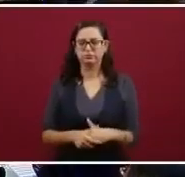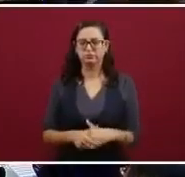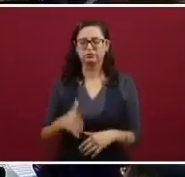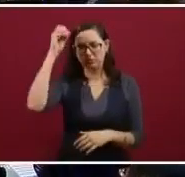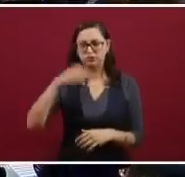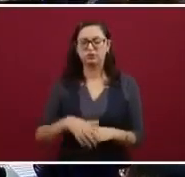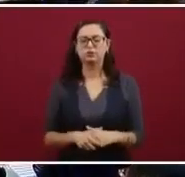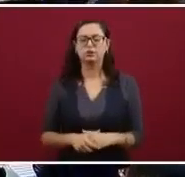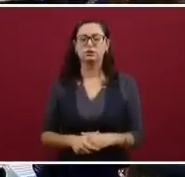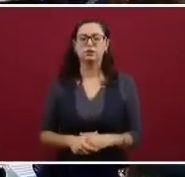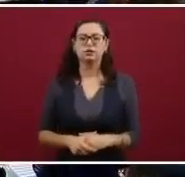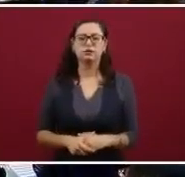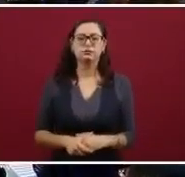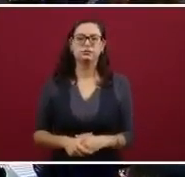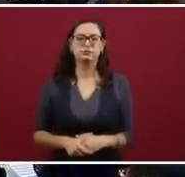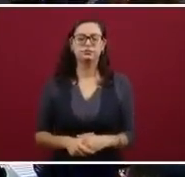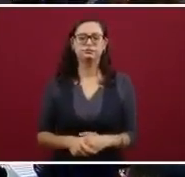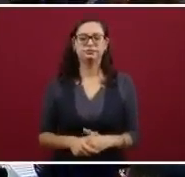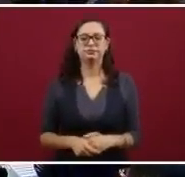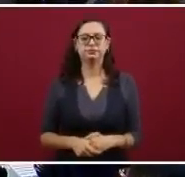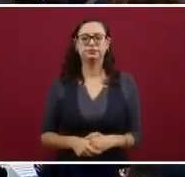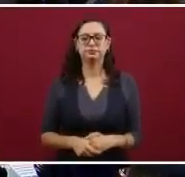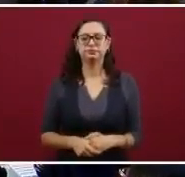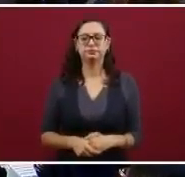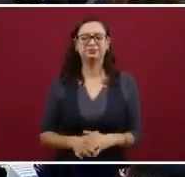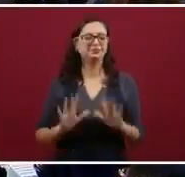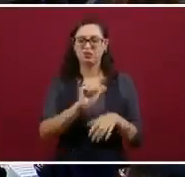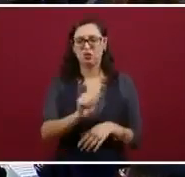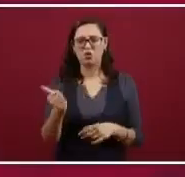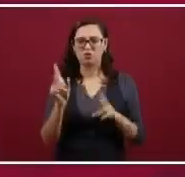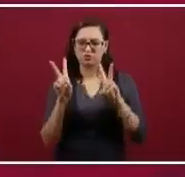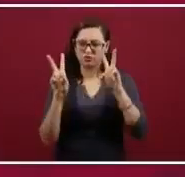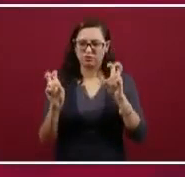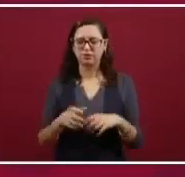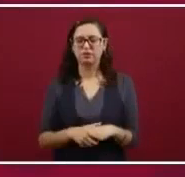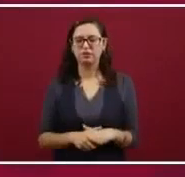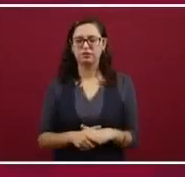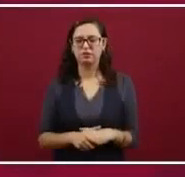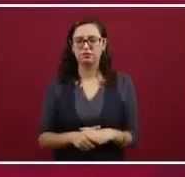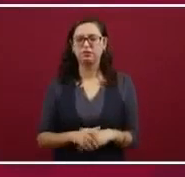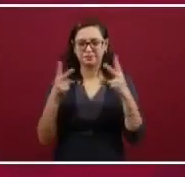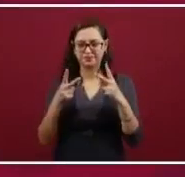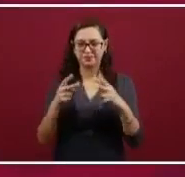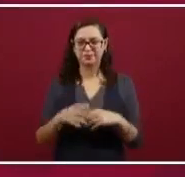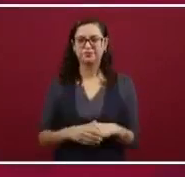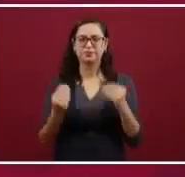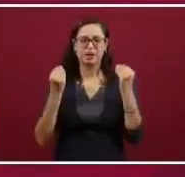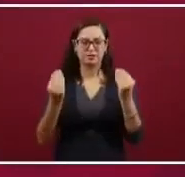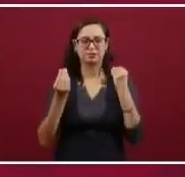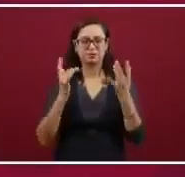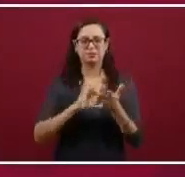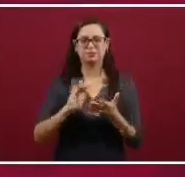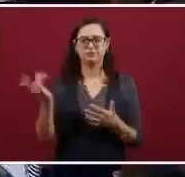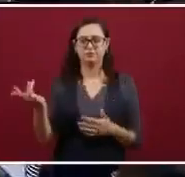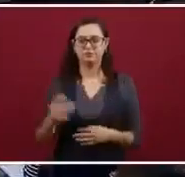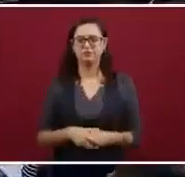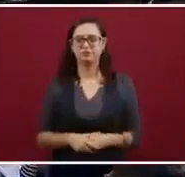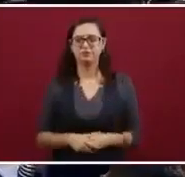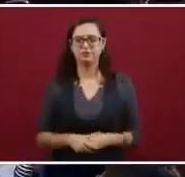mi apreciación. Bueno, ya ese es otro asunto, ya esa es otra cuestión. Eso lo vemos mañana. Muchas gracias.